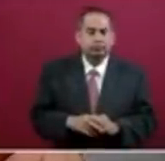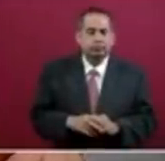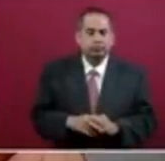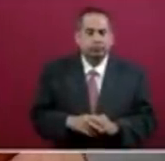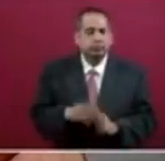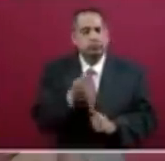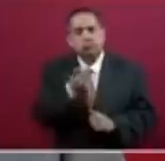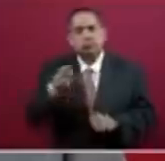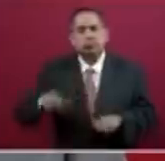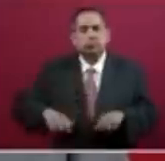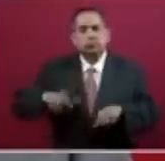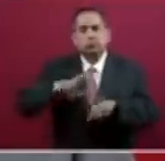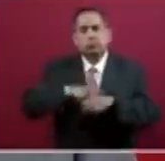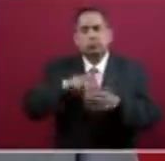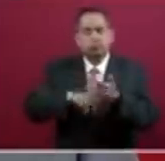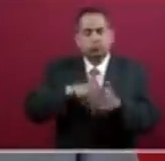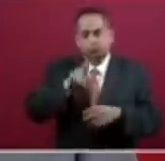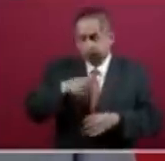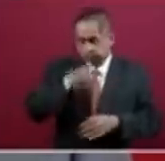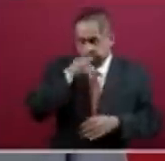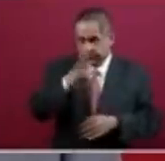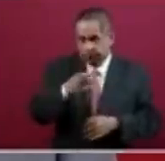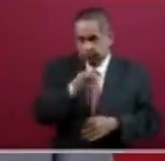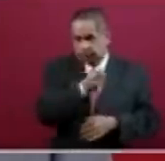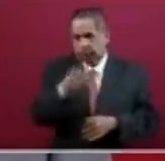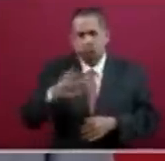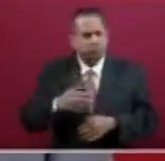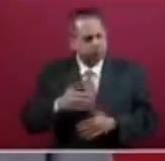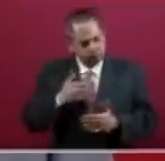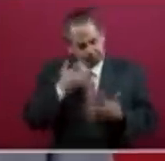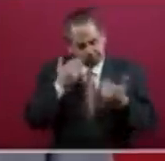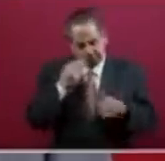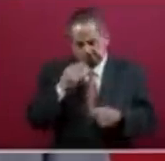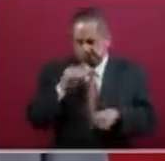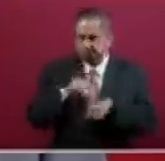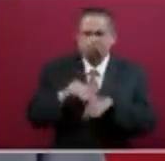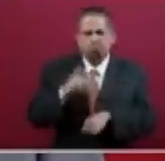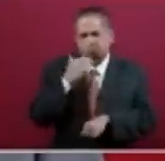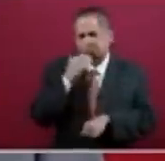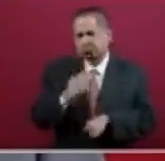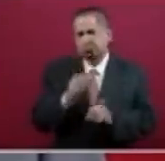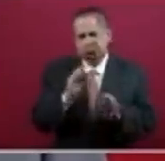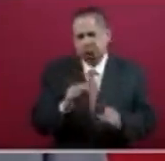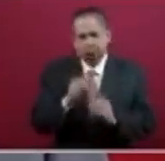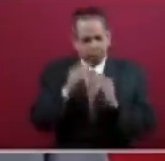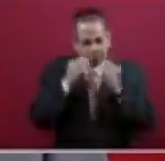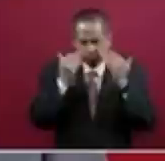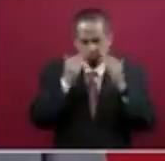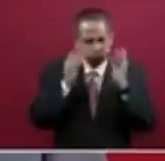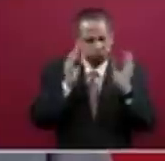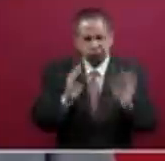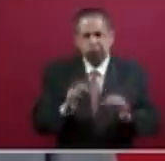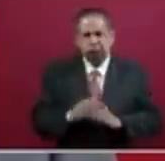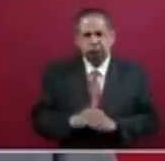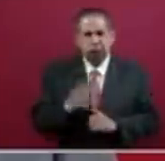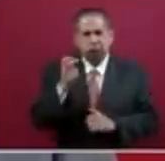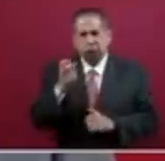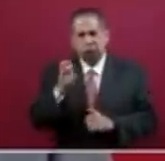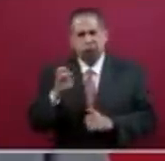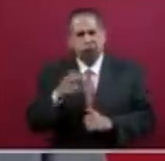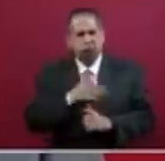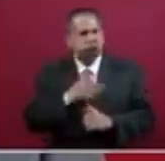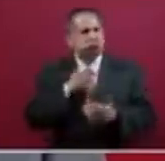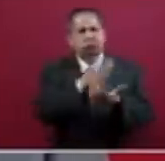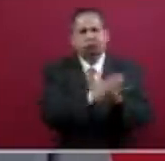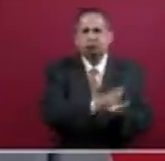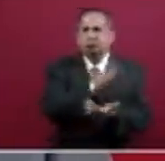los gobernadores, debo decirlo, se han portado muy bien, muy bien. Yo por eso